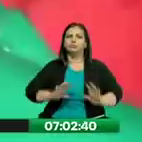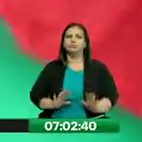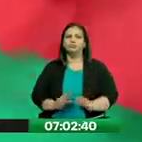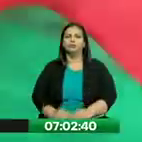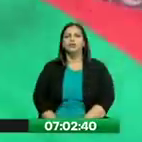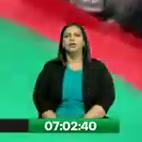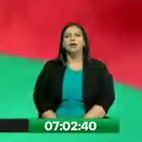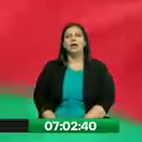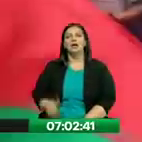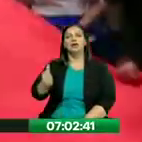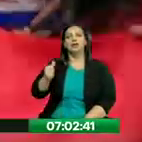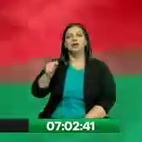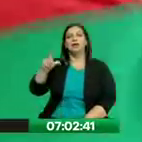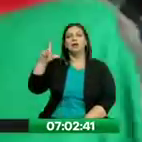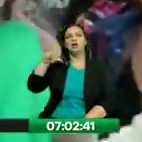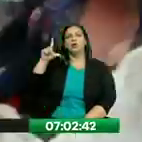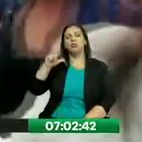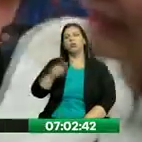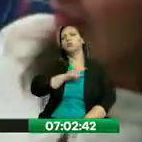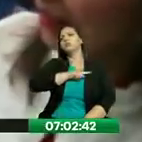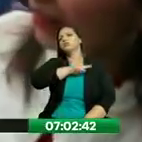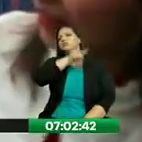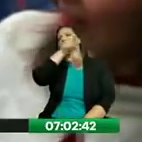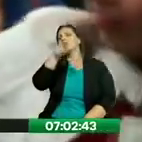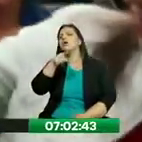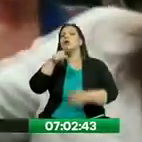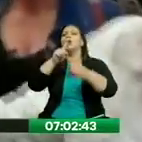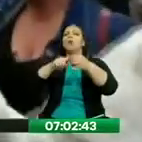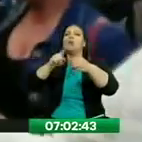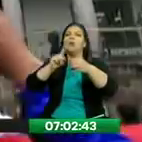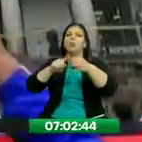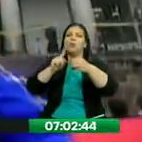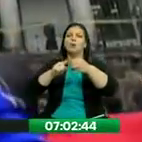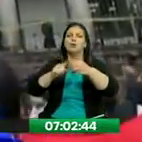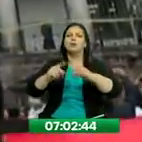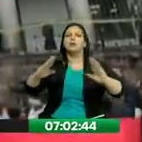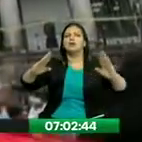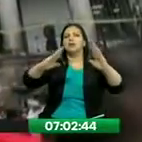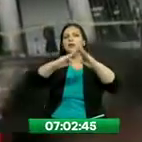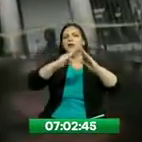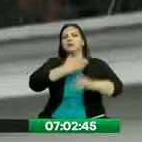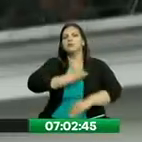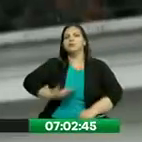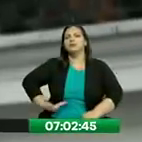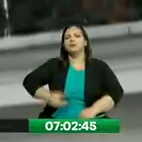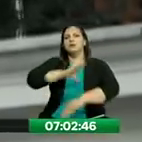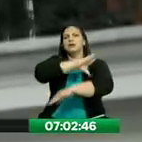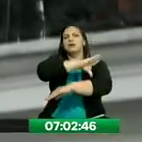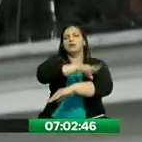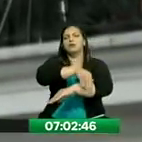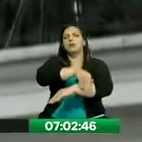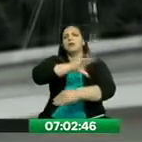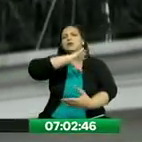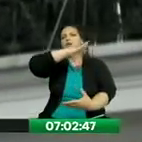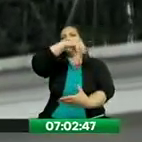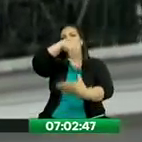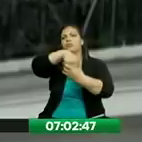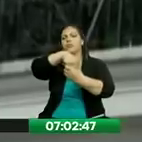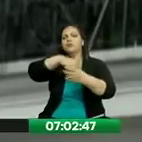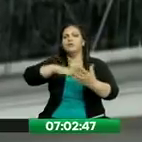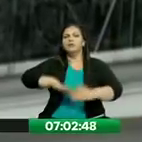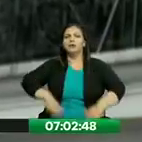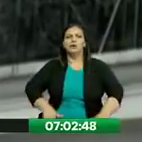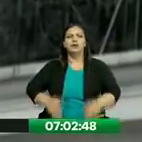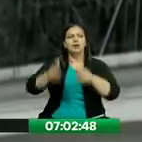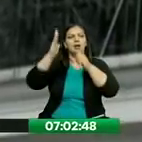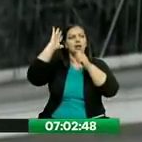el presidente Moreno, luego de su decisión de trasladar el gobierno a Guayaquil, retornó a Carondelet. Aquí, en su discurso, se dijo orgulloso